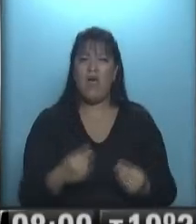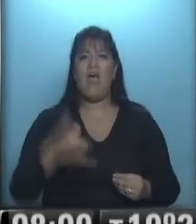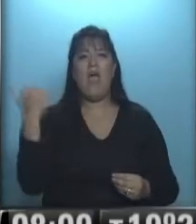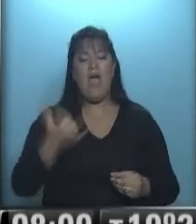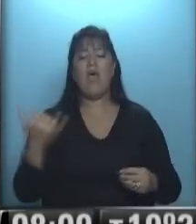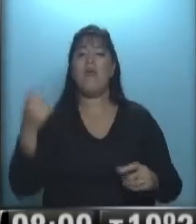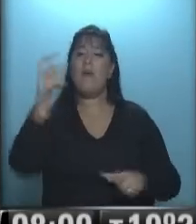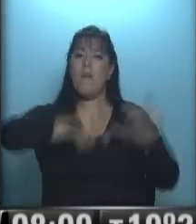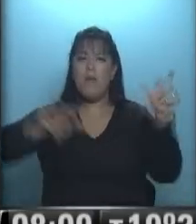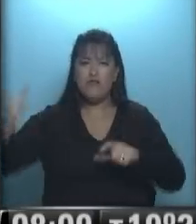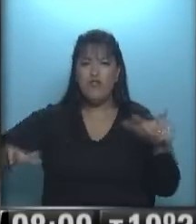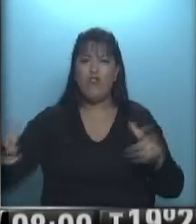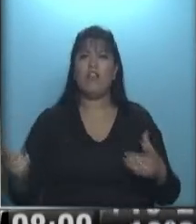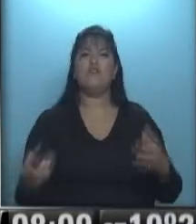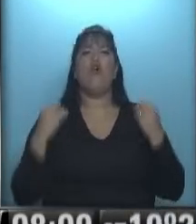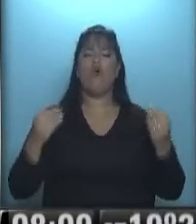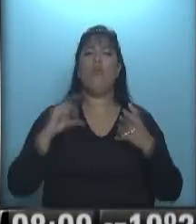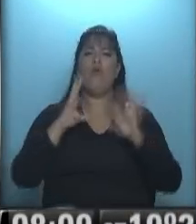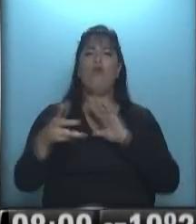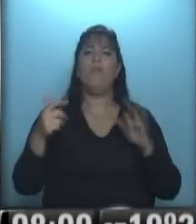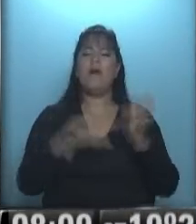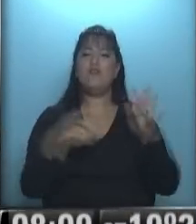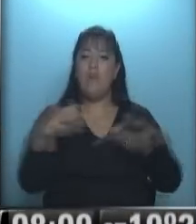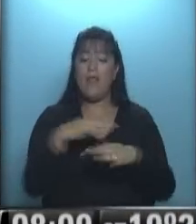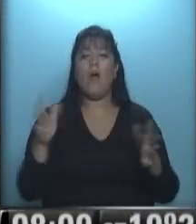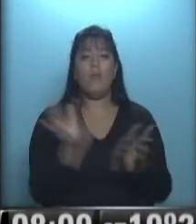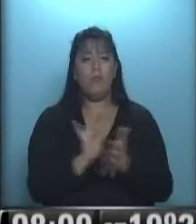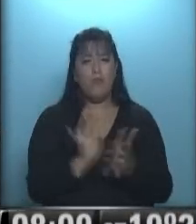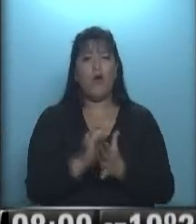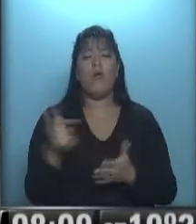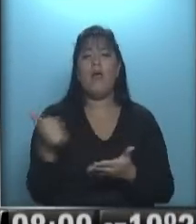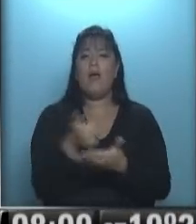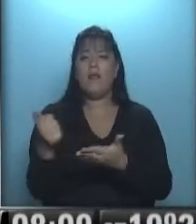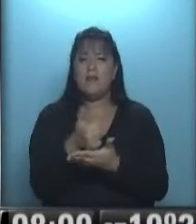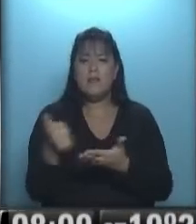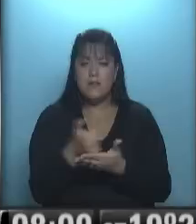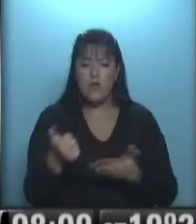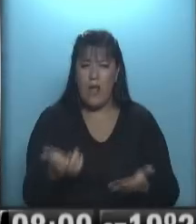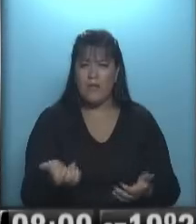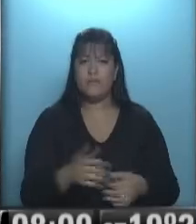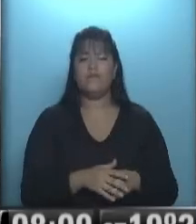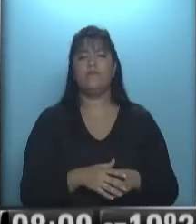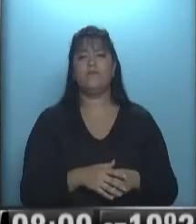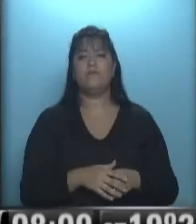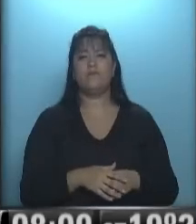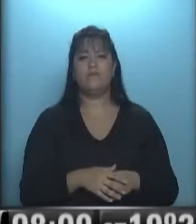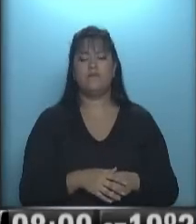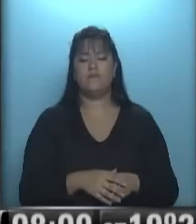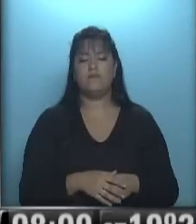urbanística de cómo se deberían ver la ciudad, porque la contaminación visual es un elemento que también está presente en la construcción de las